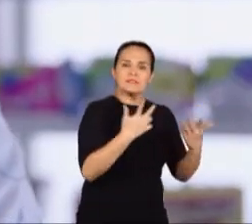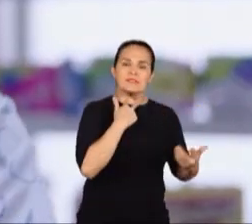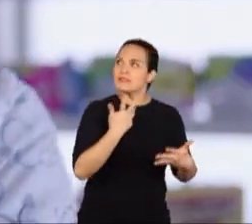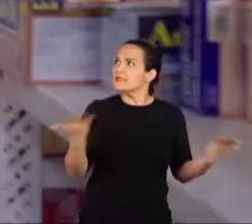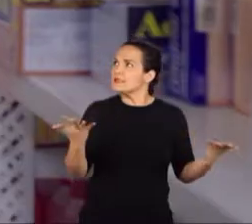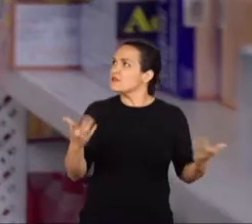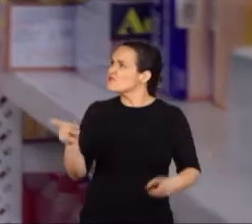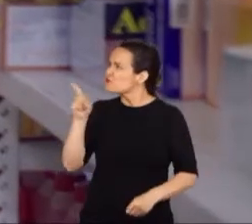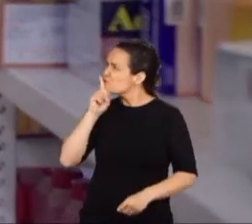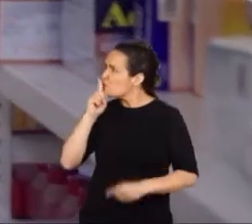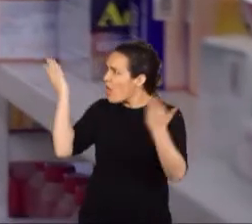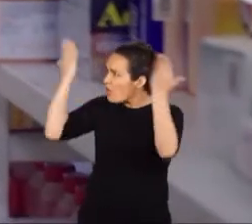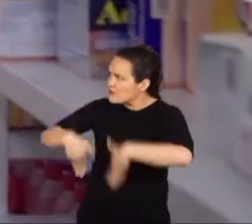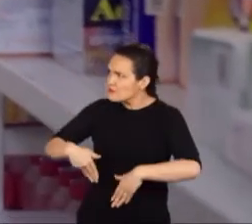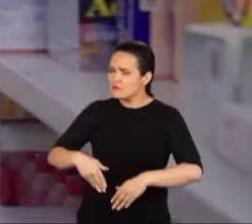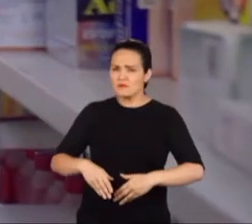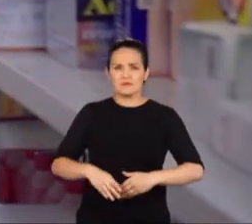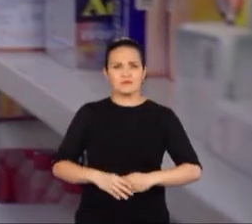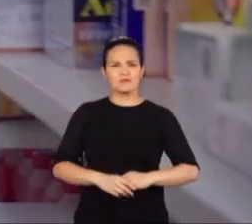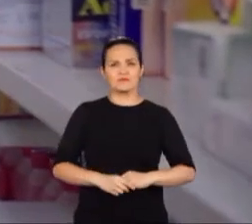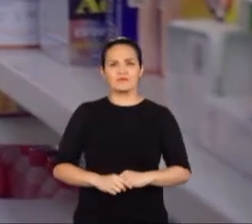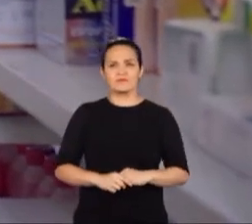Coma callada.